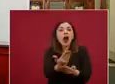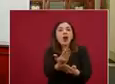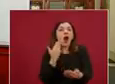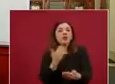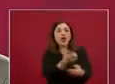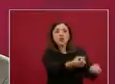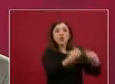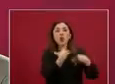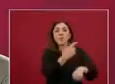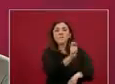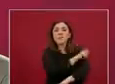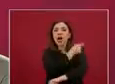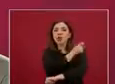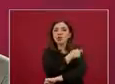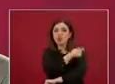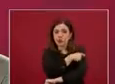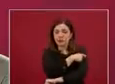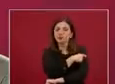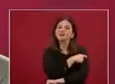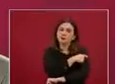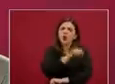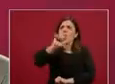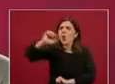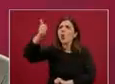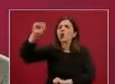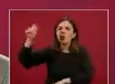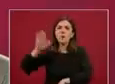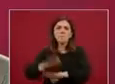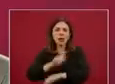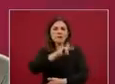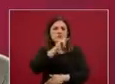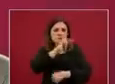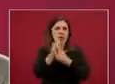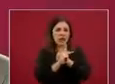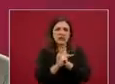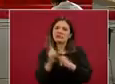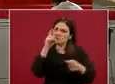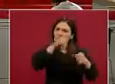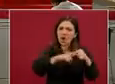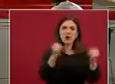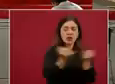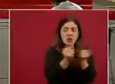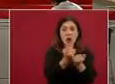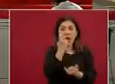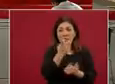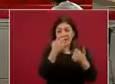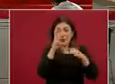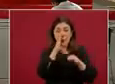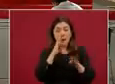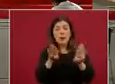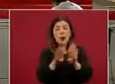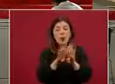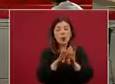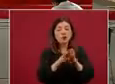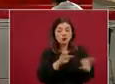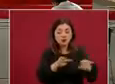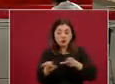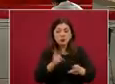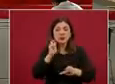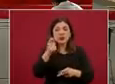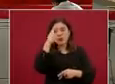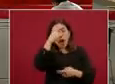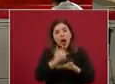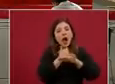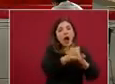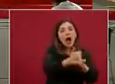a vacunas. Hay otros países que han entrado al mecanismo y el mecanismo es un mecanismo solidario, es un mecanismo de